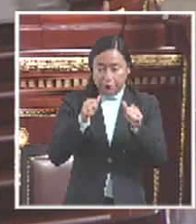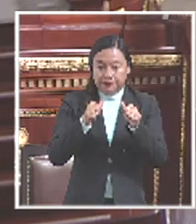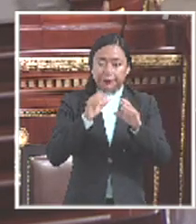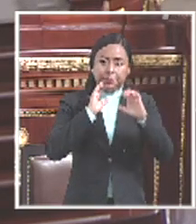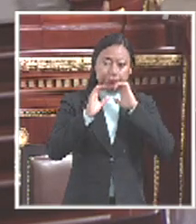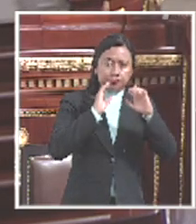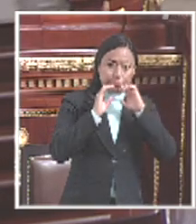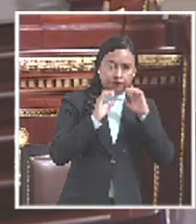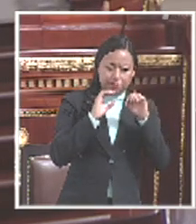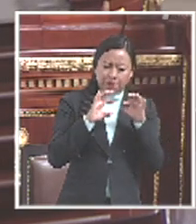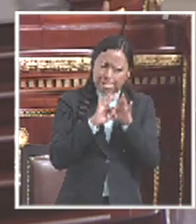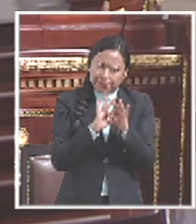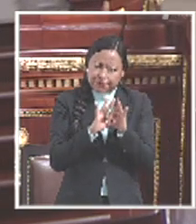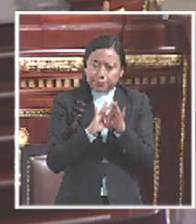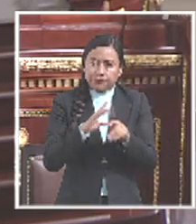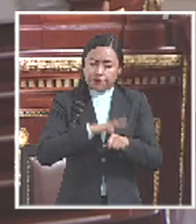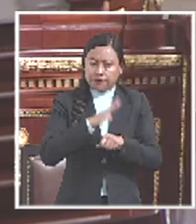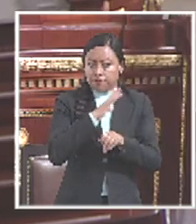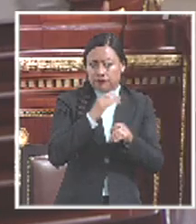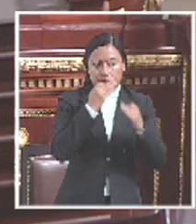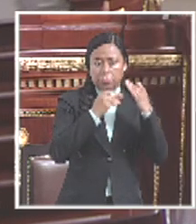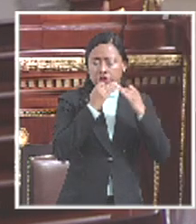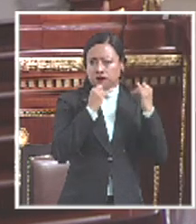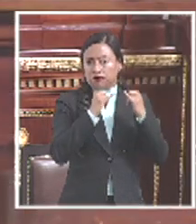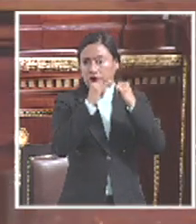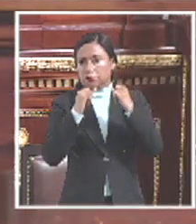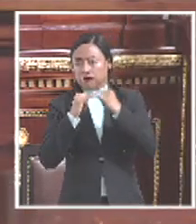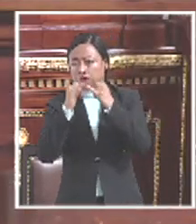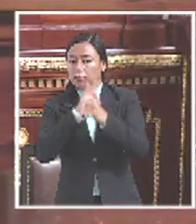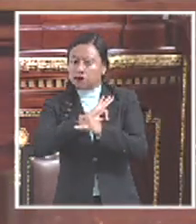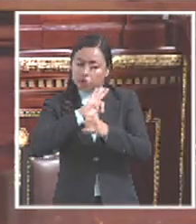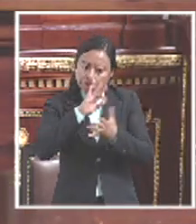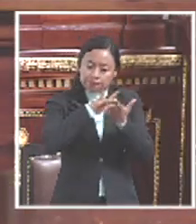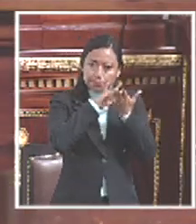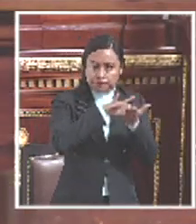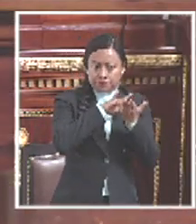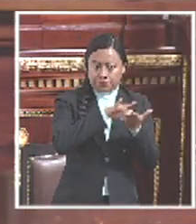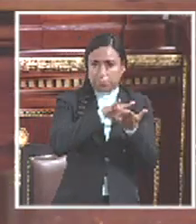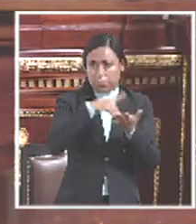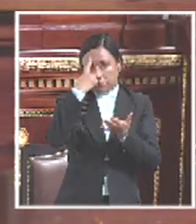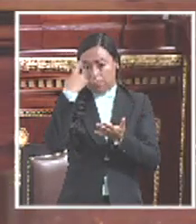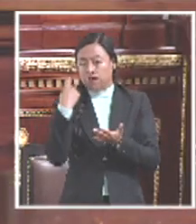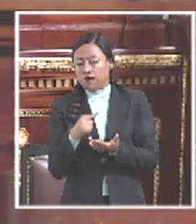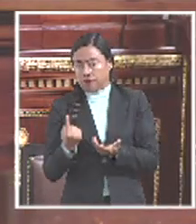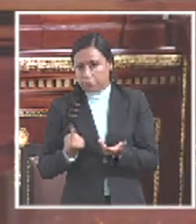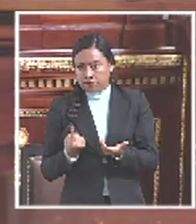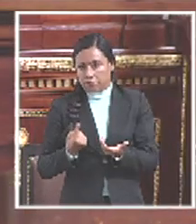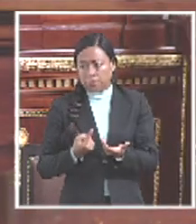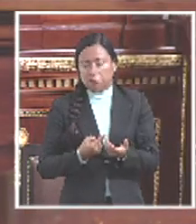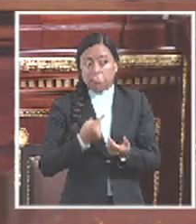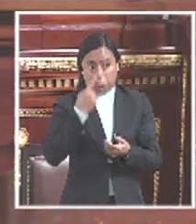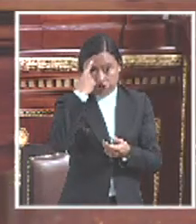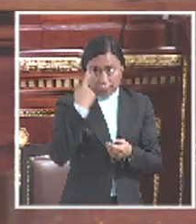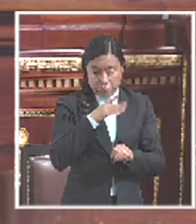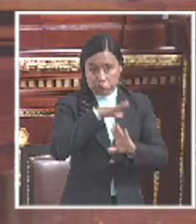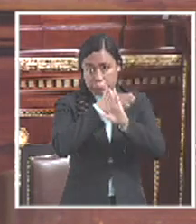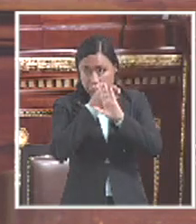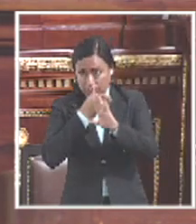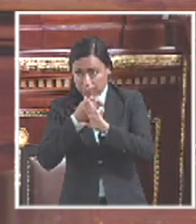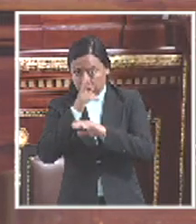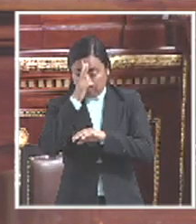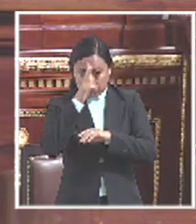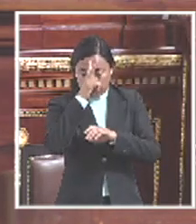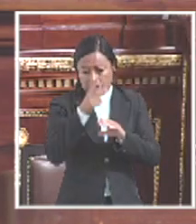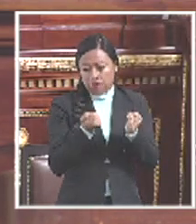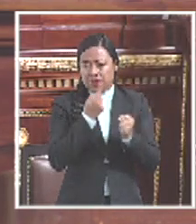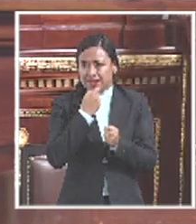comunicación de todas las instancias que puedan coadyuvar, para no dar tregua a cualquier tipo de violencia y agresión contra las